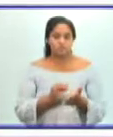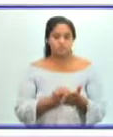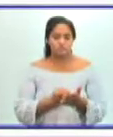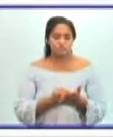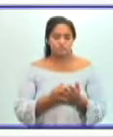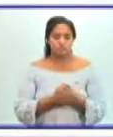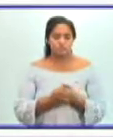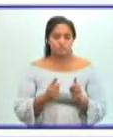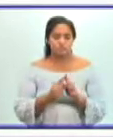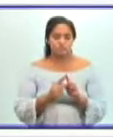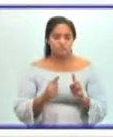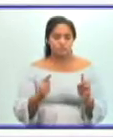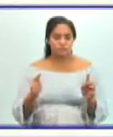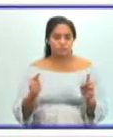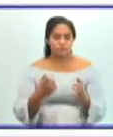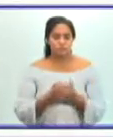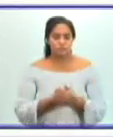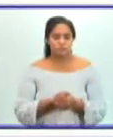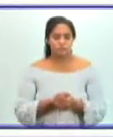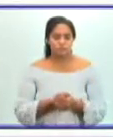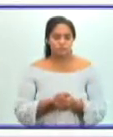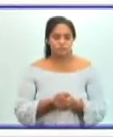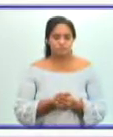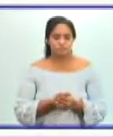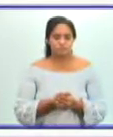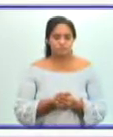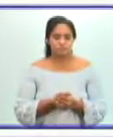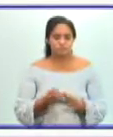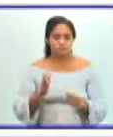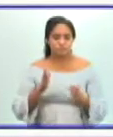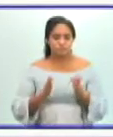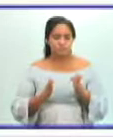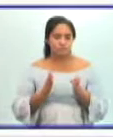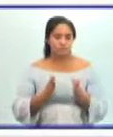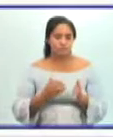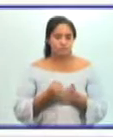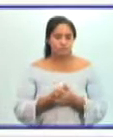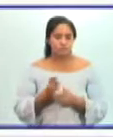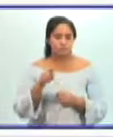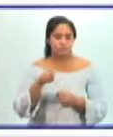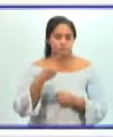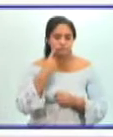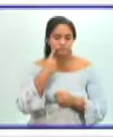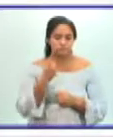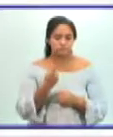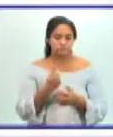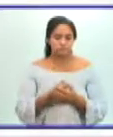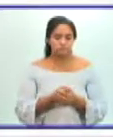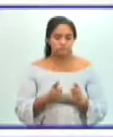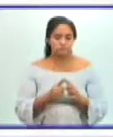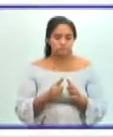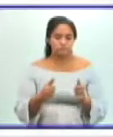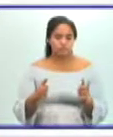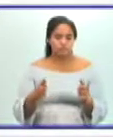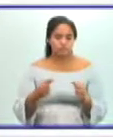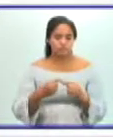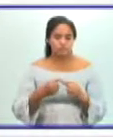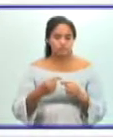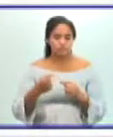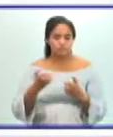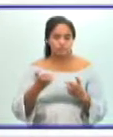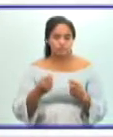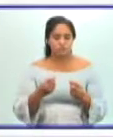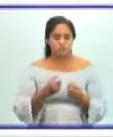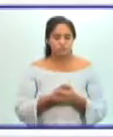segmentos que son proporcionales a los segmentos que hoy conoces sus longitudes. Pero